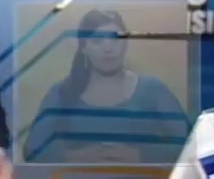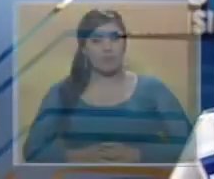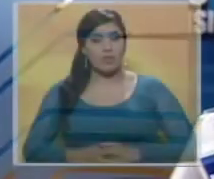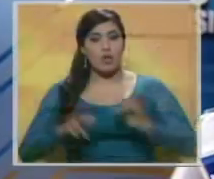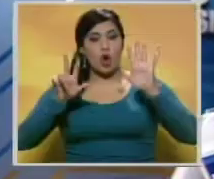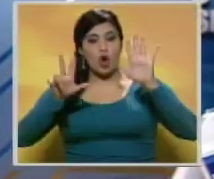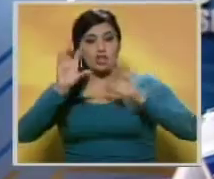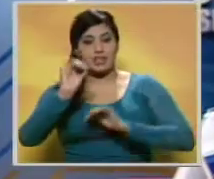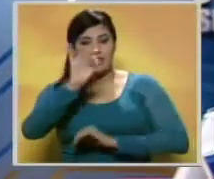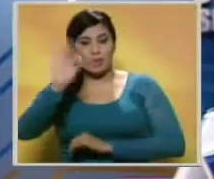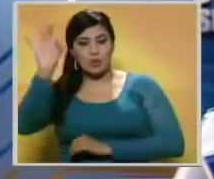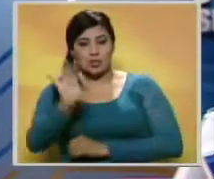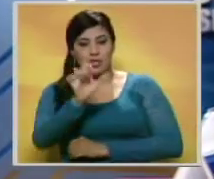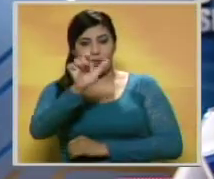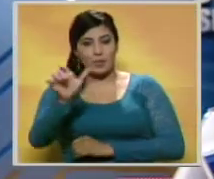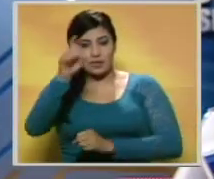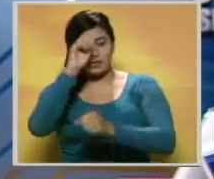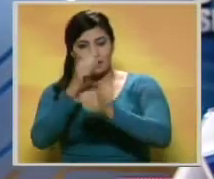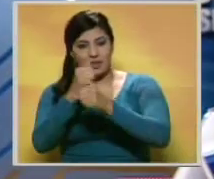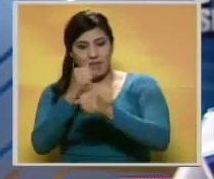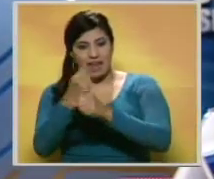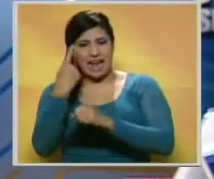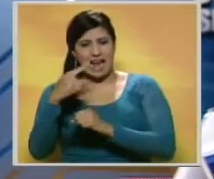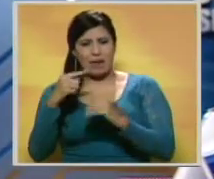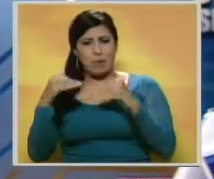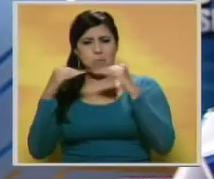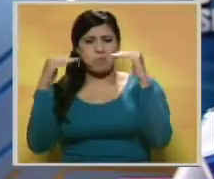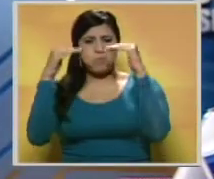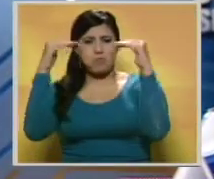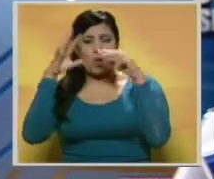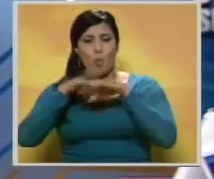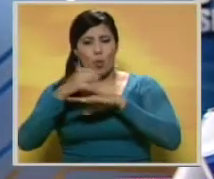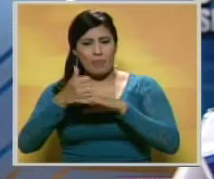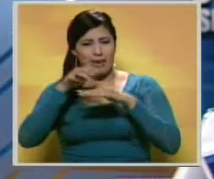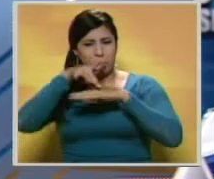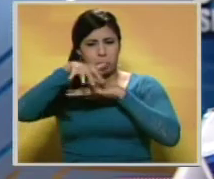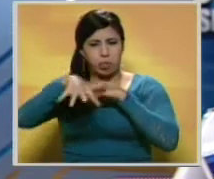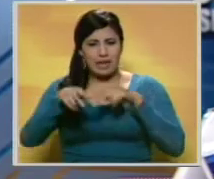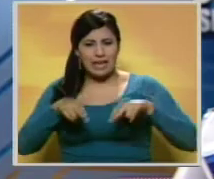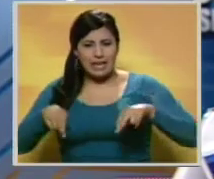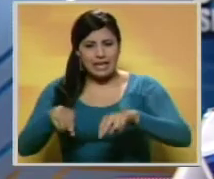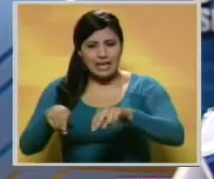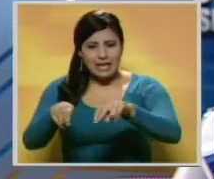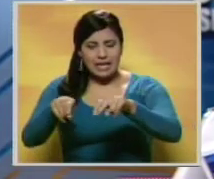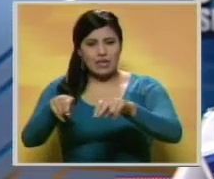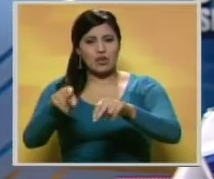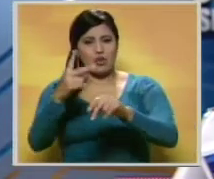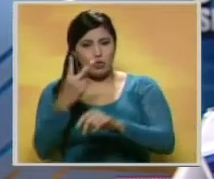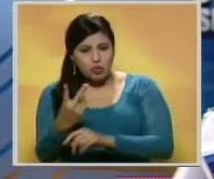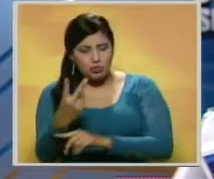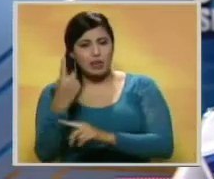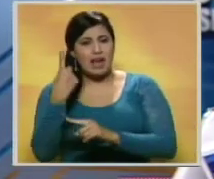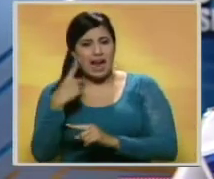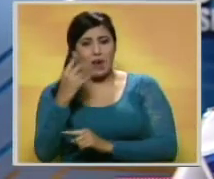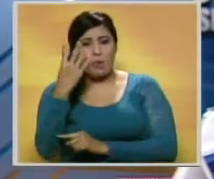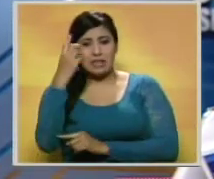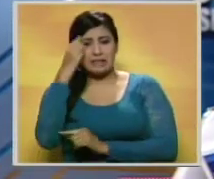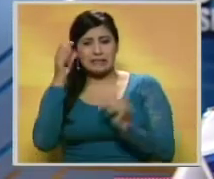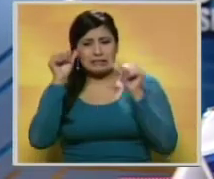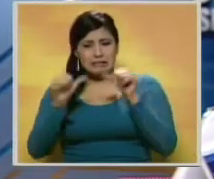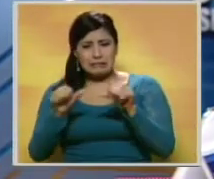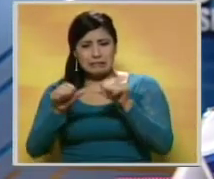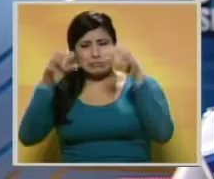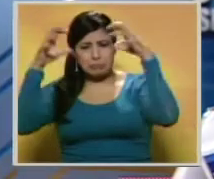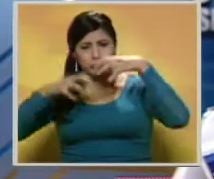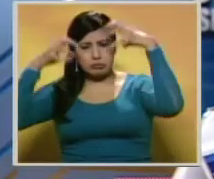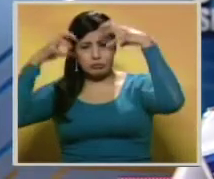El 80% de la población de Guasdualito está bajo las aguas como consecuencia del desbordamiento de los ríos Arauca y Sarare tras 4 días seguidos de